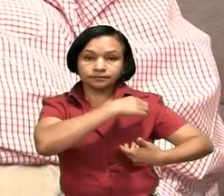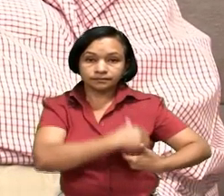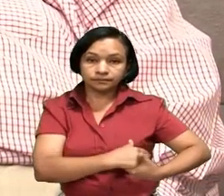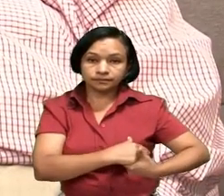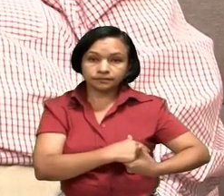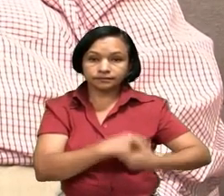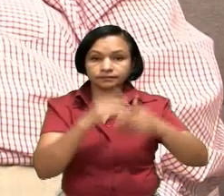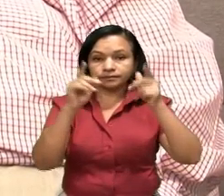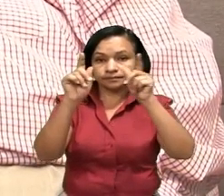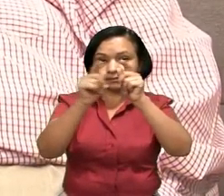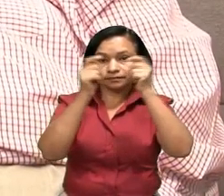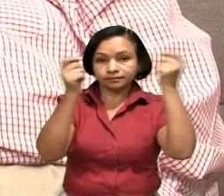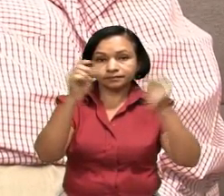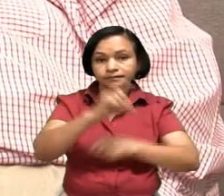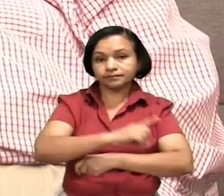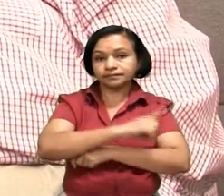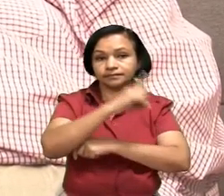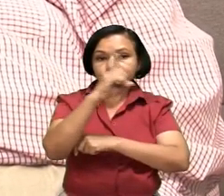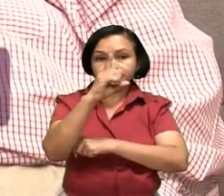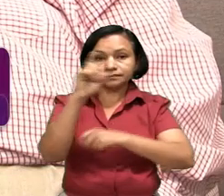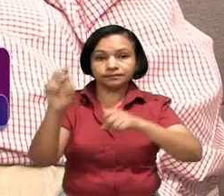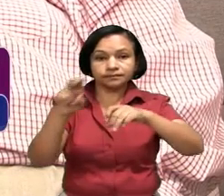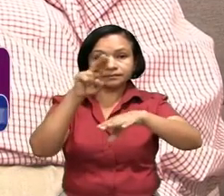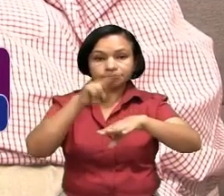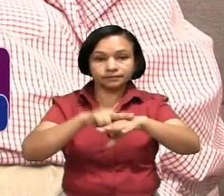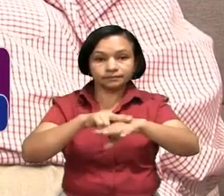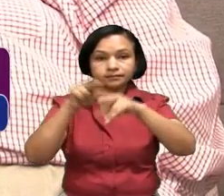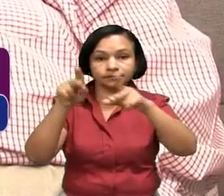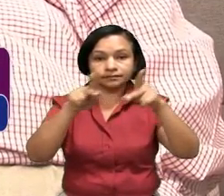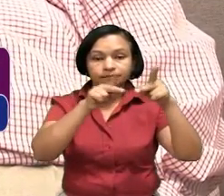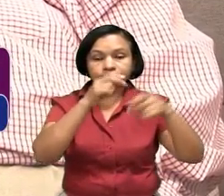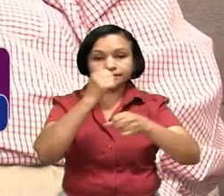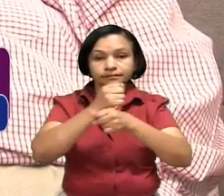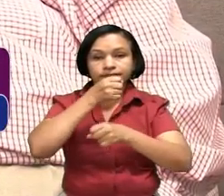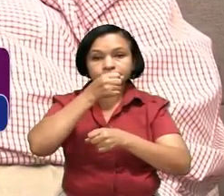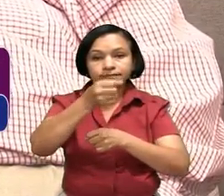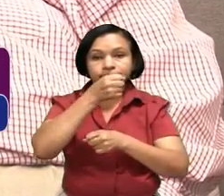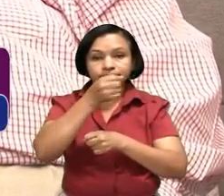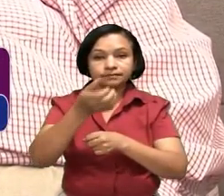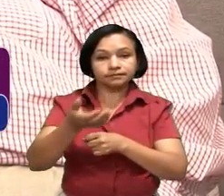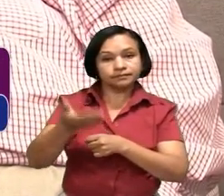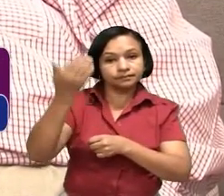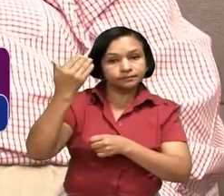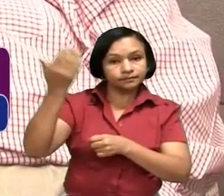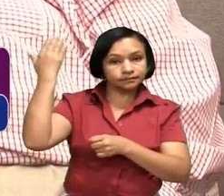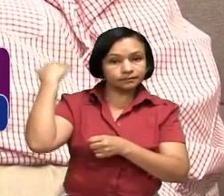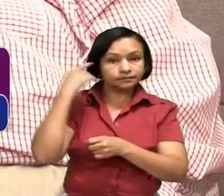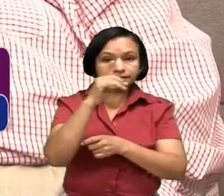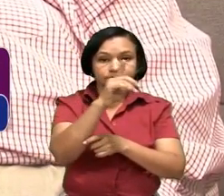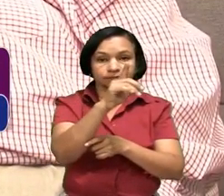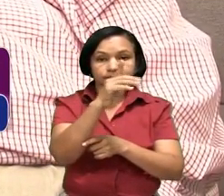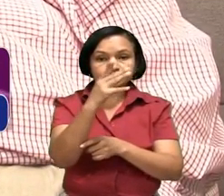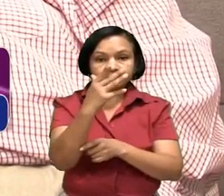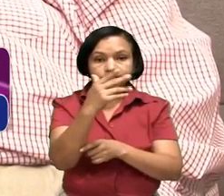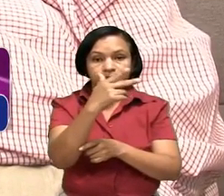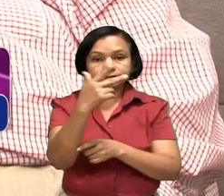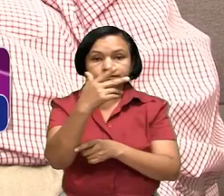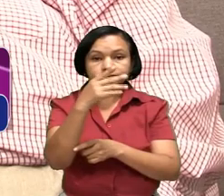periodista y lo hacemos porque allá por 1884 rigoberto